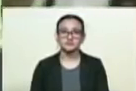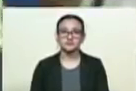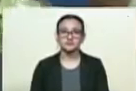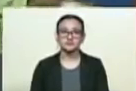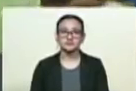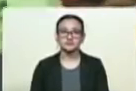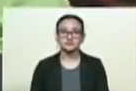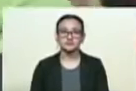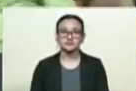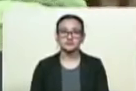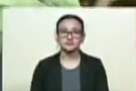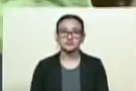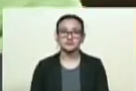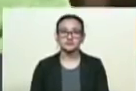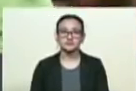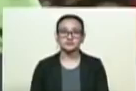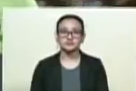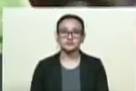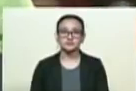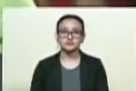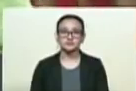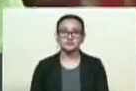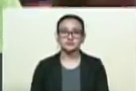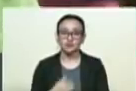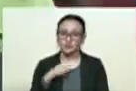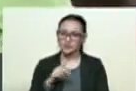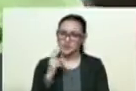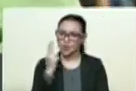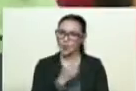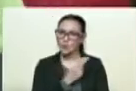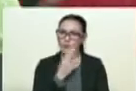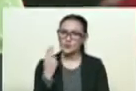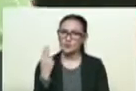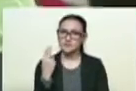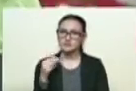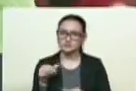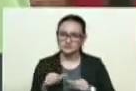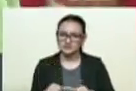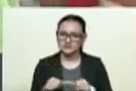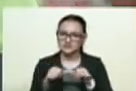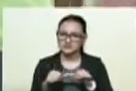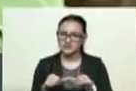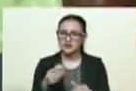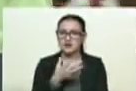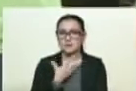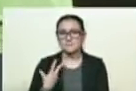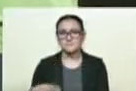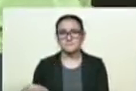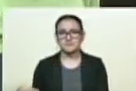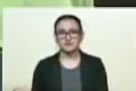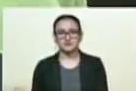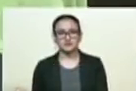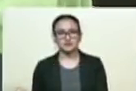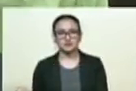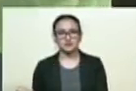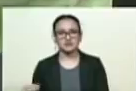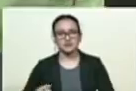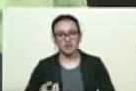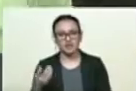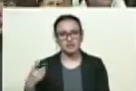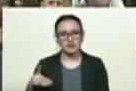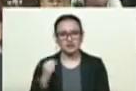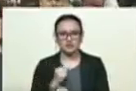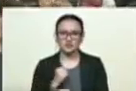Además, me comprometo a seguir siendo el presidente que garantice el derecho